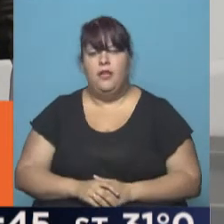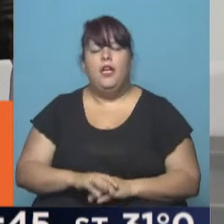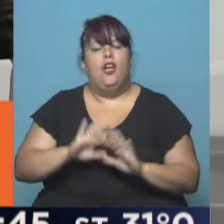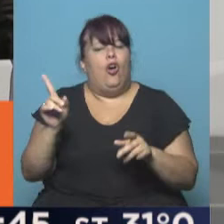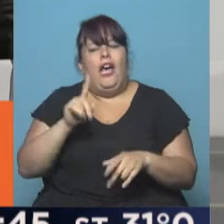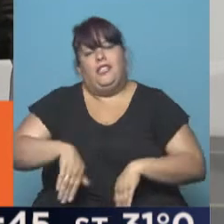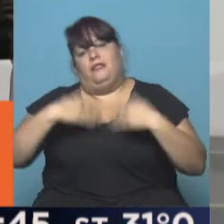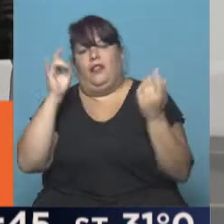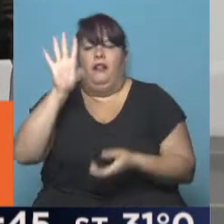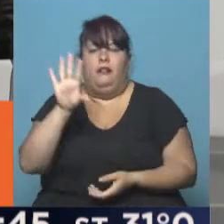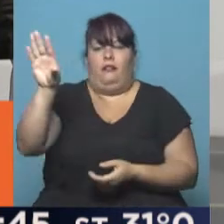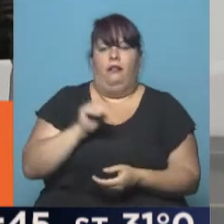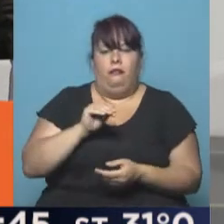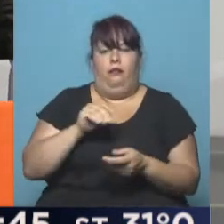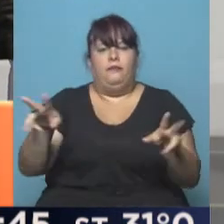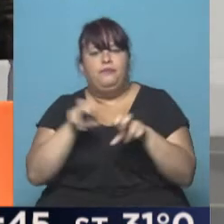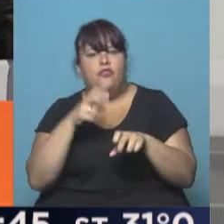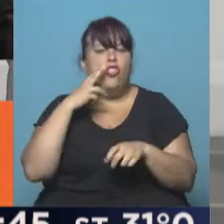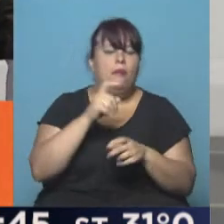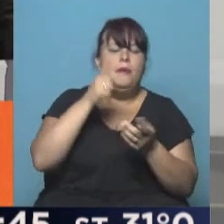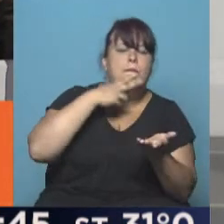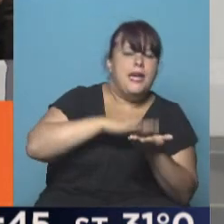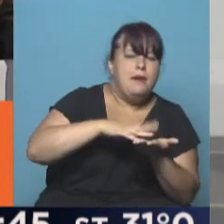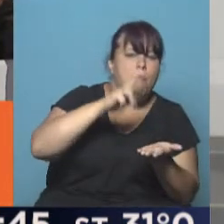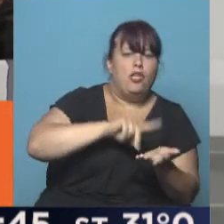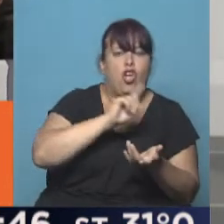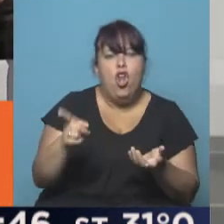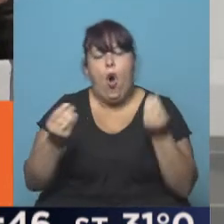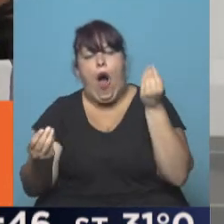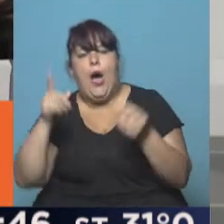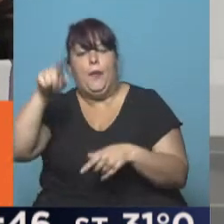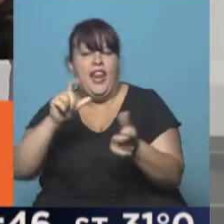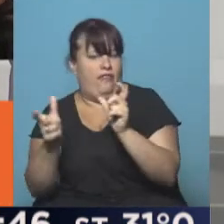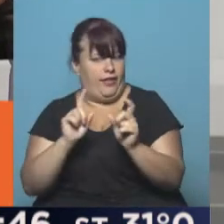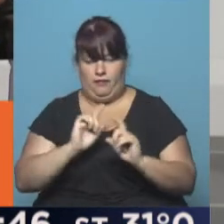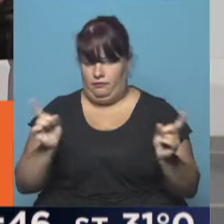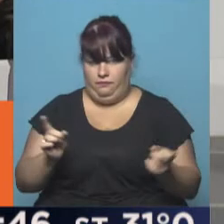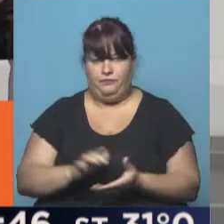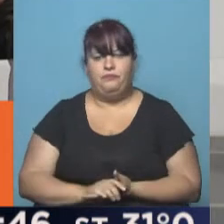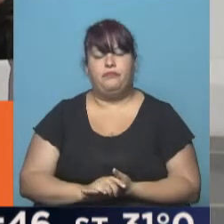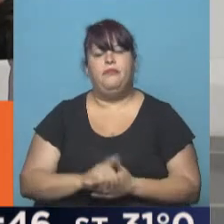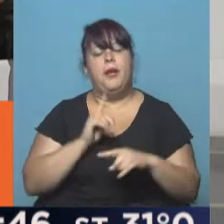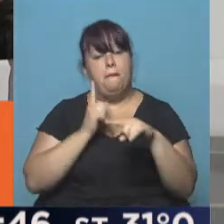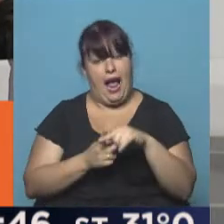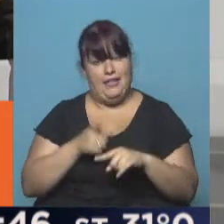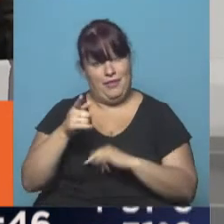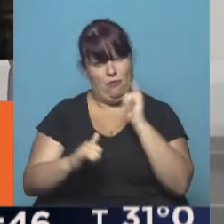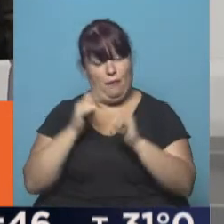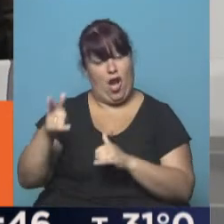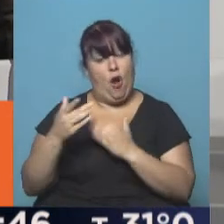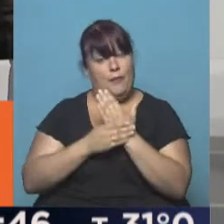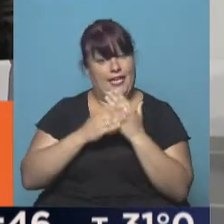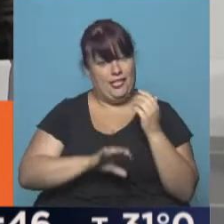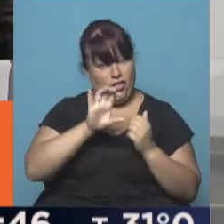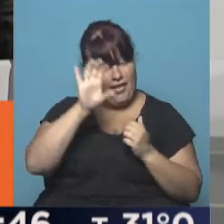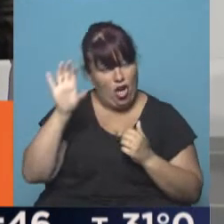no es simplemente tomar el promedio entre dos mínimos no imponibles y de ahí surge la diferencia. Adicionalmente, como bien explicó el ministro del